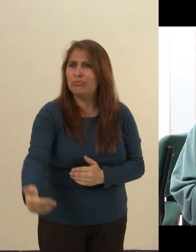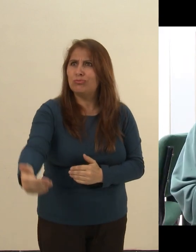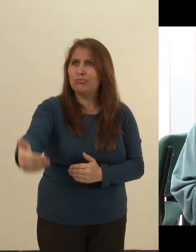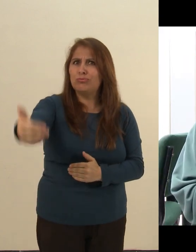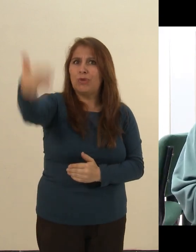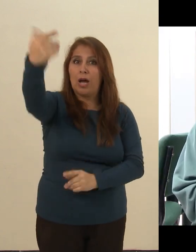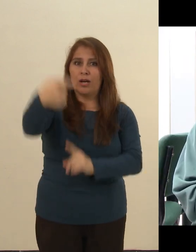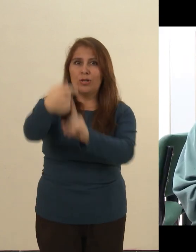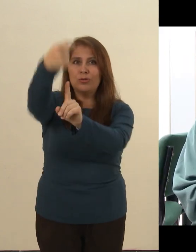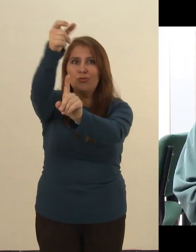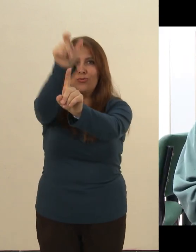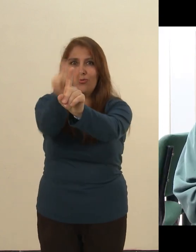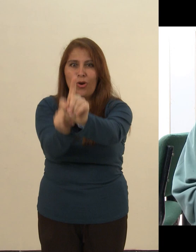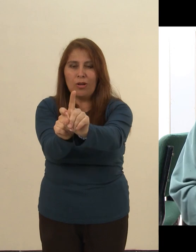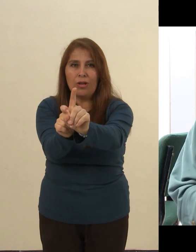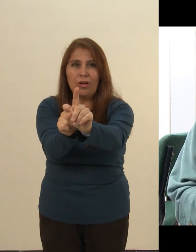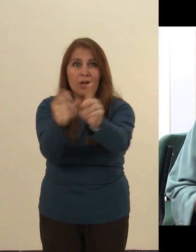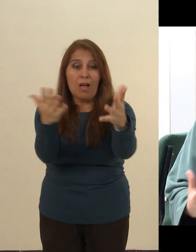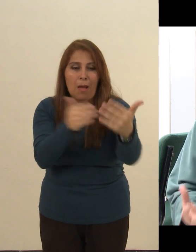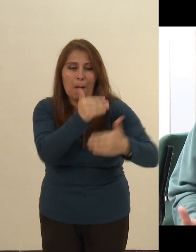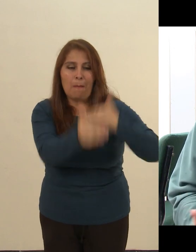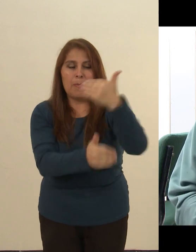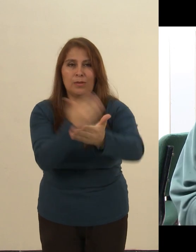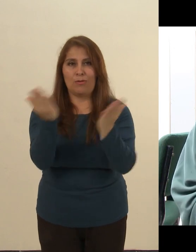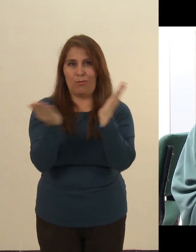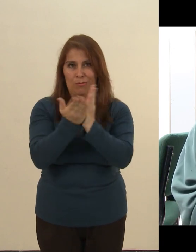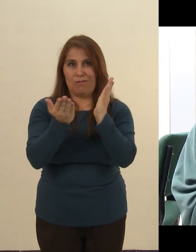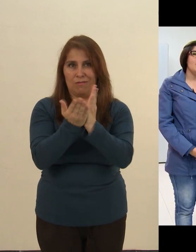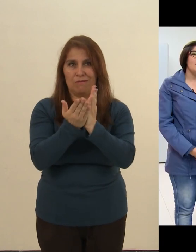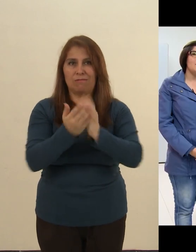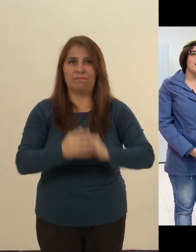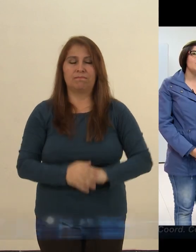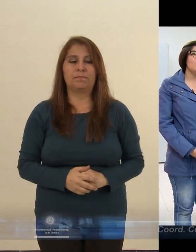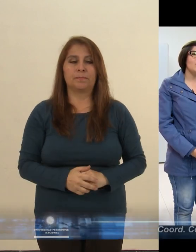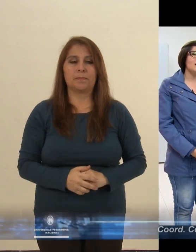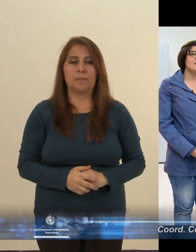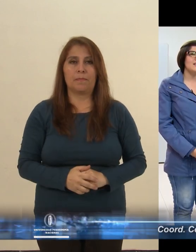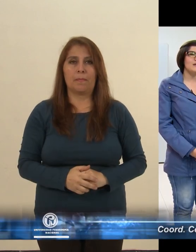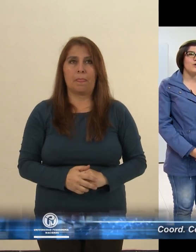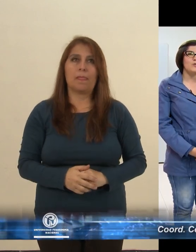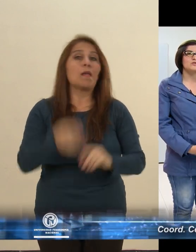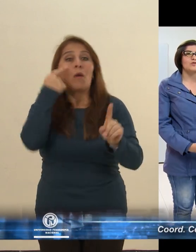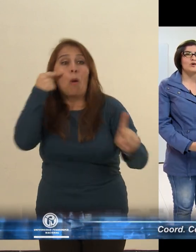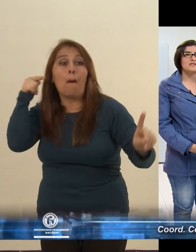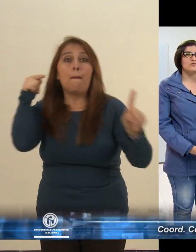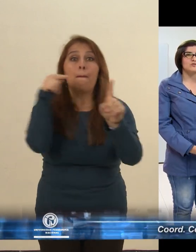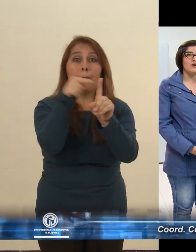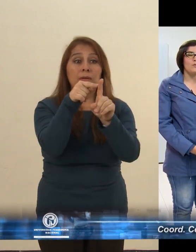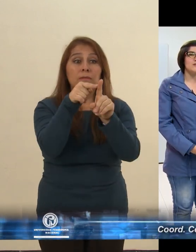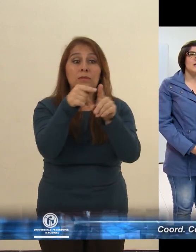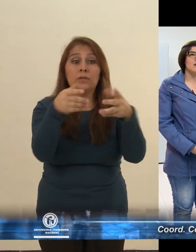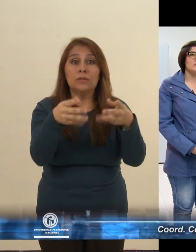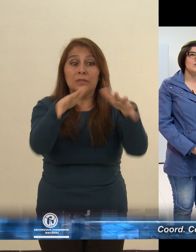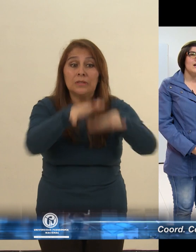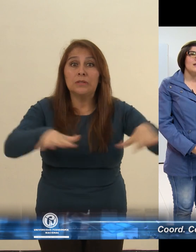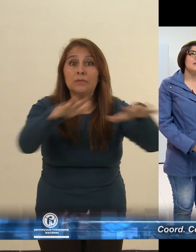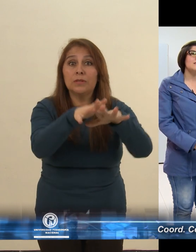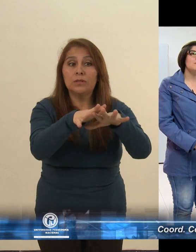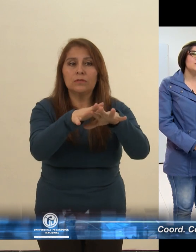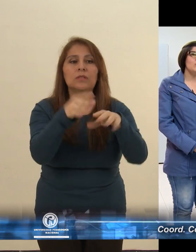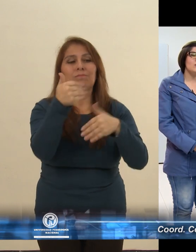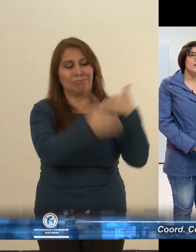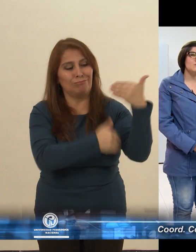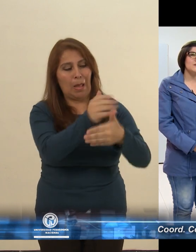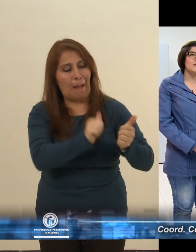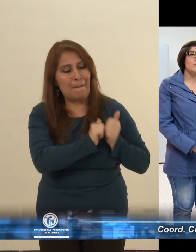trayectoria de como sujeto dentro de un proceso educativo. Para ello, pues, el propósito del centro es acompañarlos